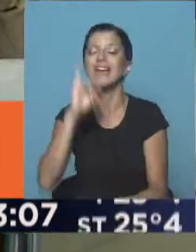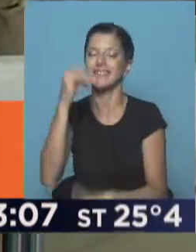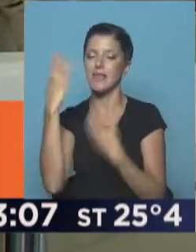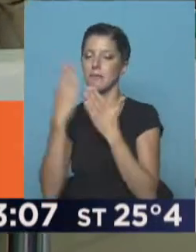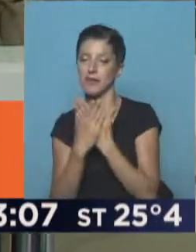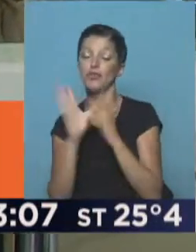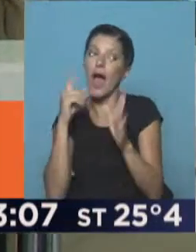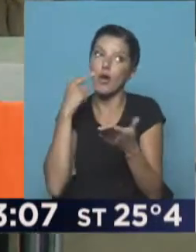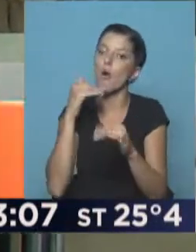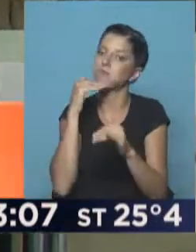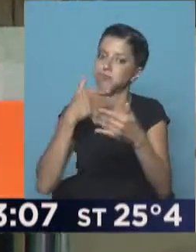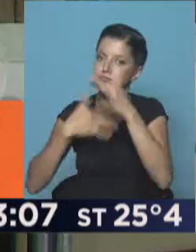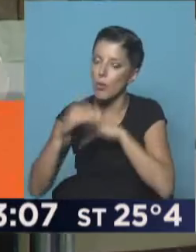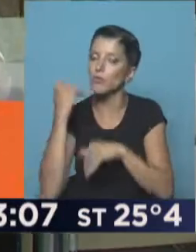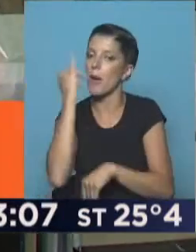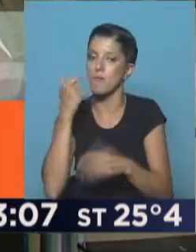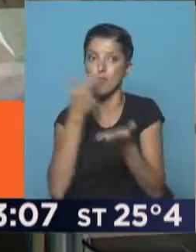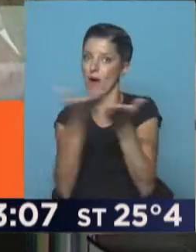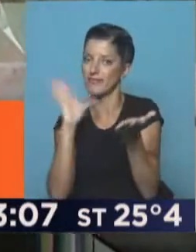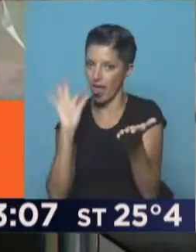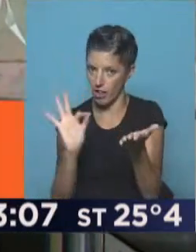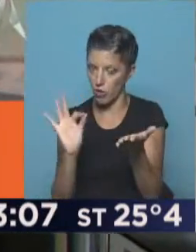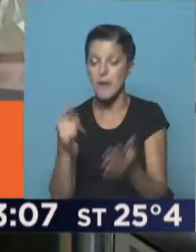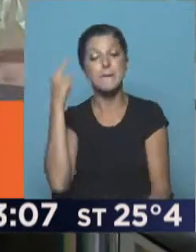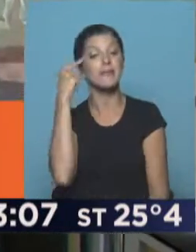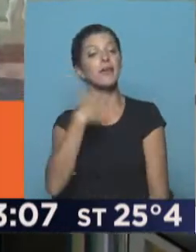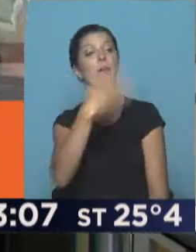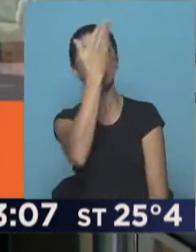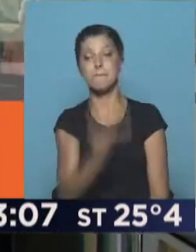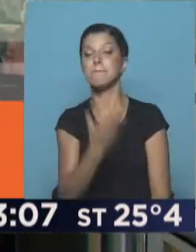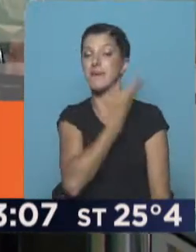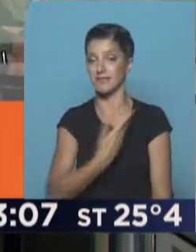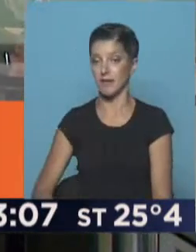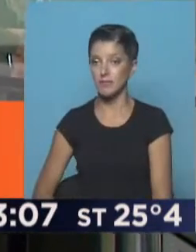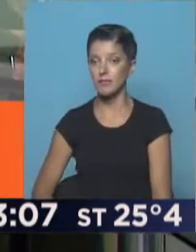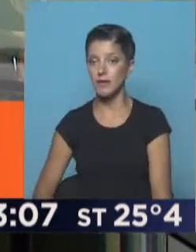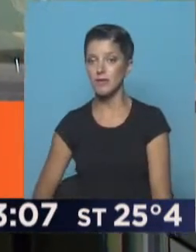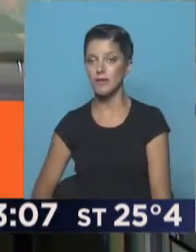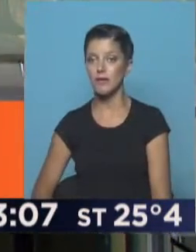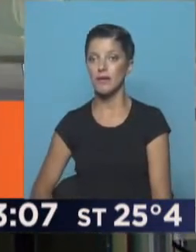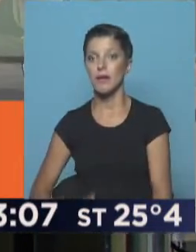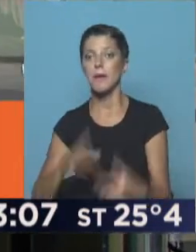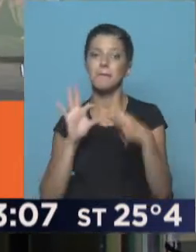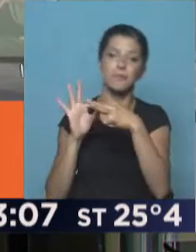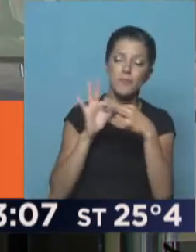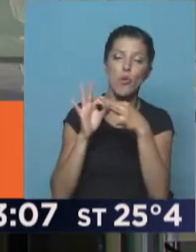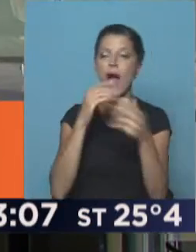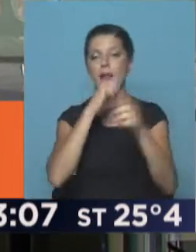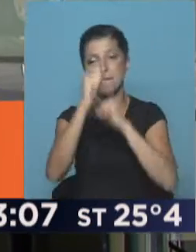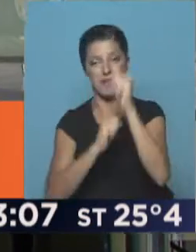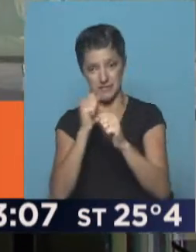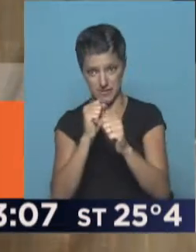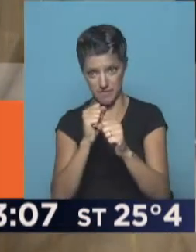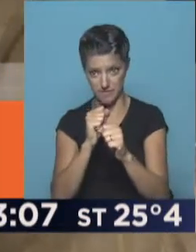las señales que está mandando el gabinete es que va a ser un presidente más bien pro empresa que pro mercado. Y ahí hay una